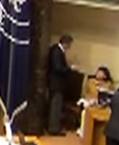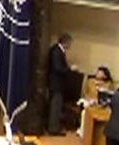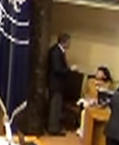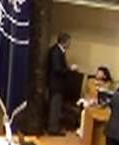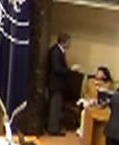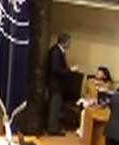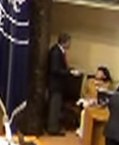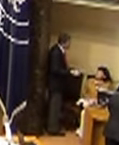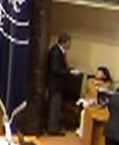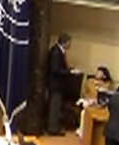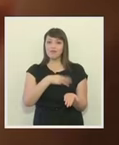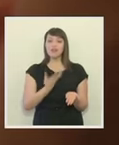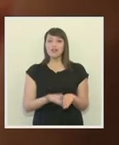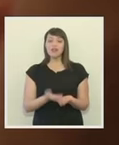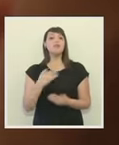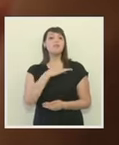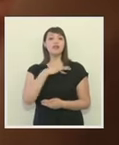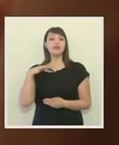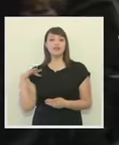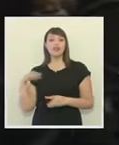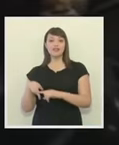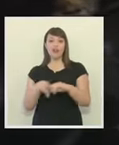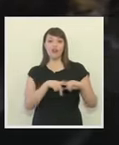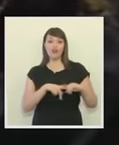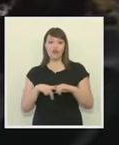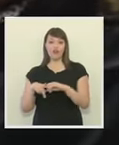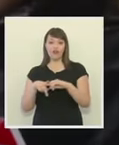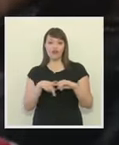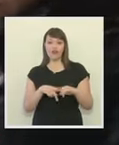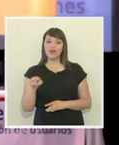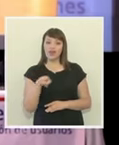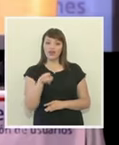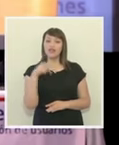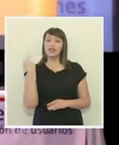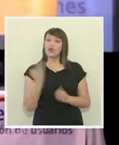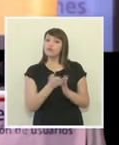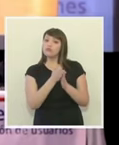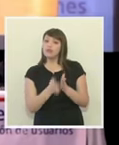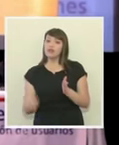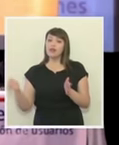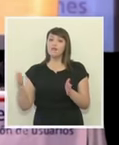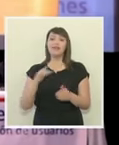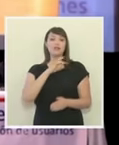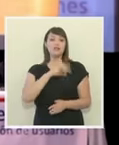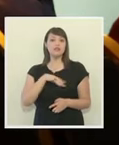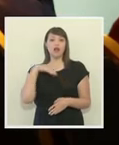pares para que siga su tramitación pronta en el Congreso y sea también promulgado y difundido por el